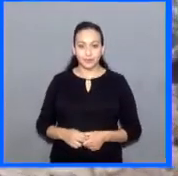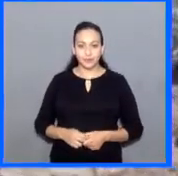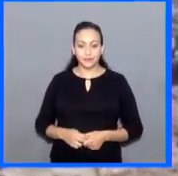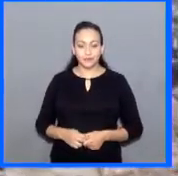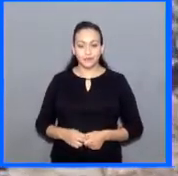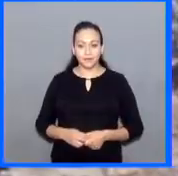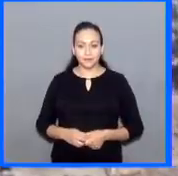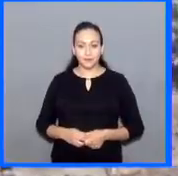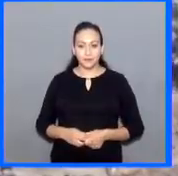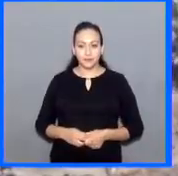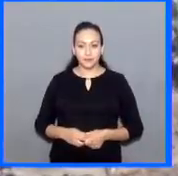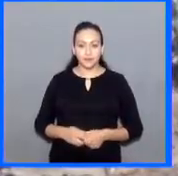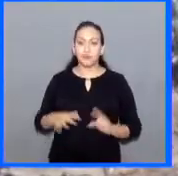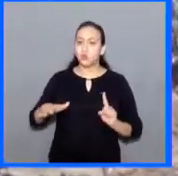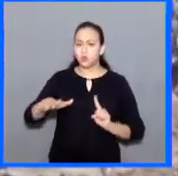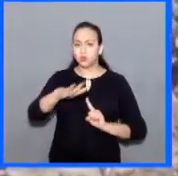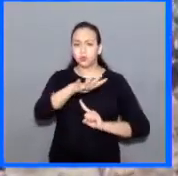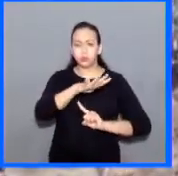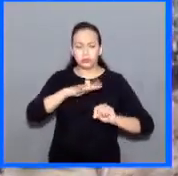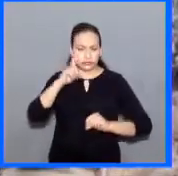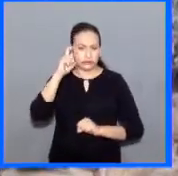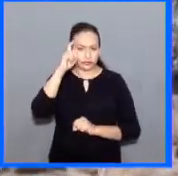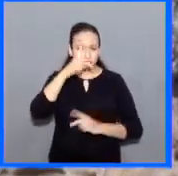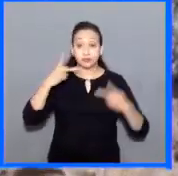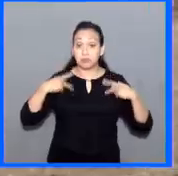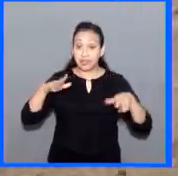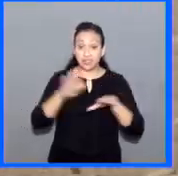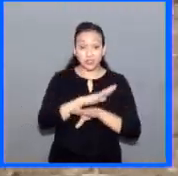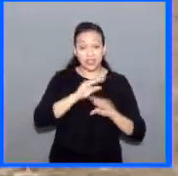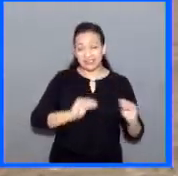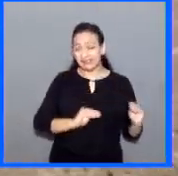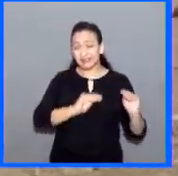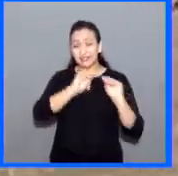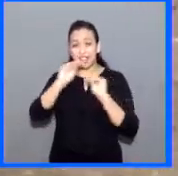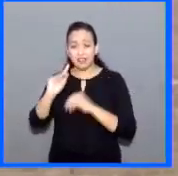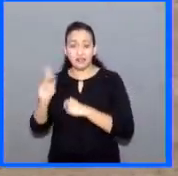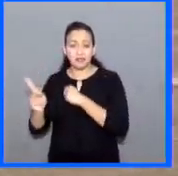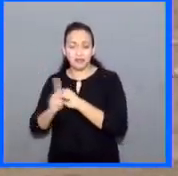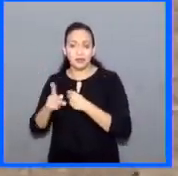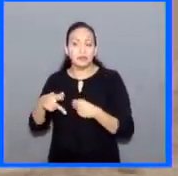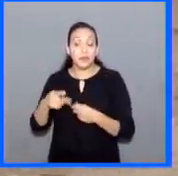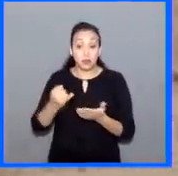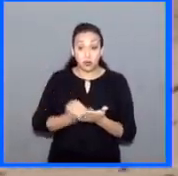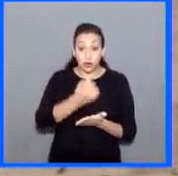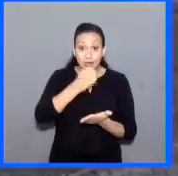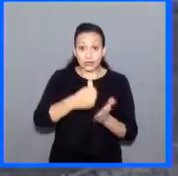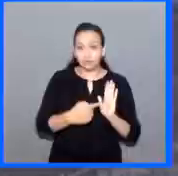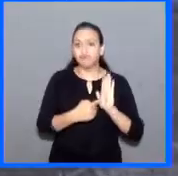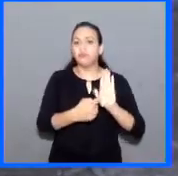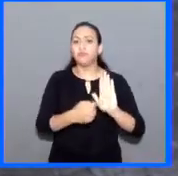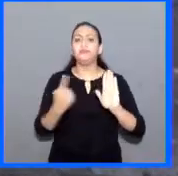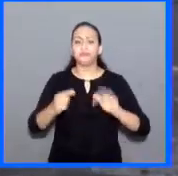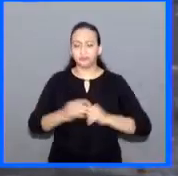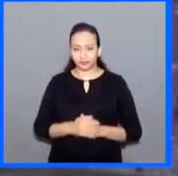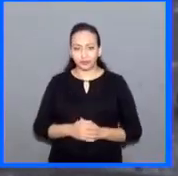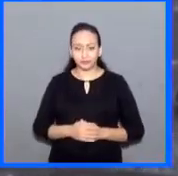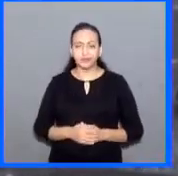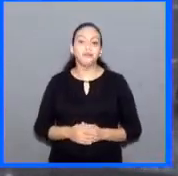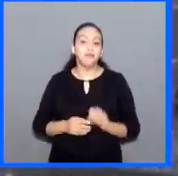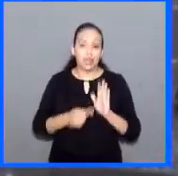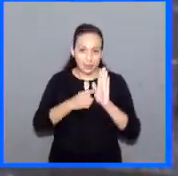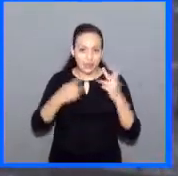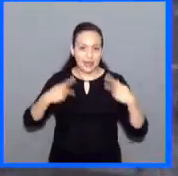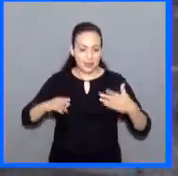En un contexto desafiante de movilidad humana, las sentencias no solo representan la aplicación técnica del derecho, sino un